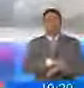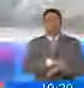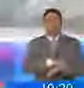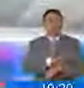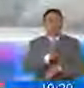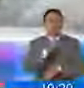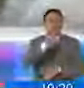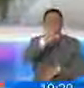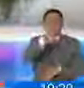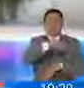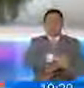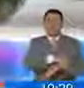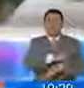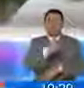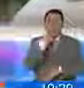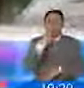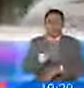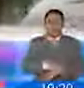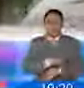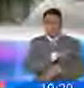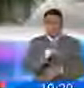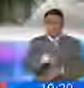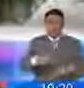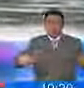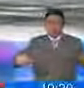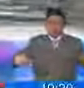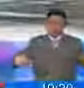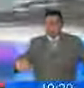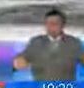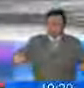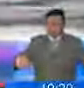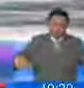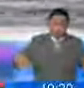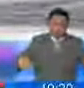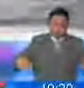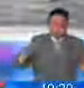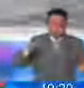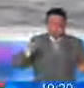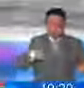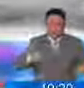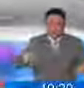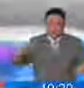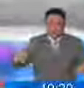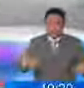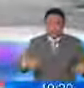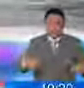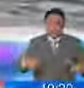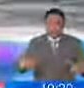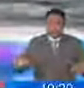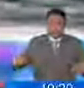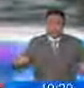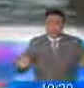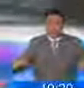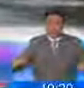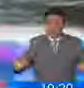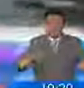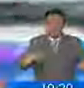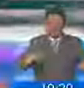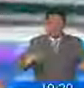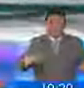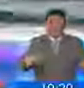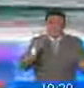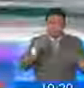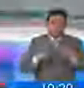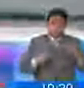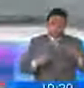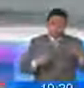tarde, vino un señor tratándose de meter en una moto a dejar a un pasajero y a lo que se coge y se mete un poquito al lado izquierdo donde hay